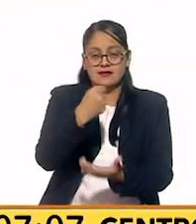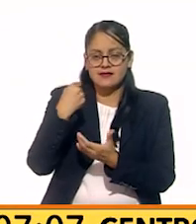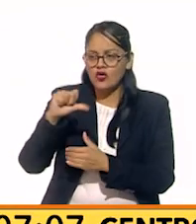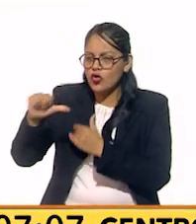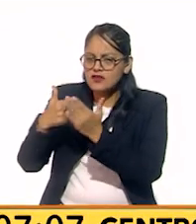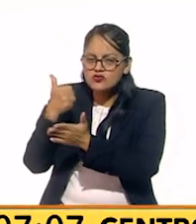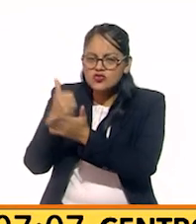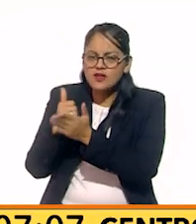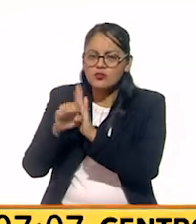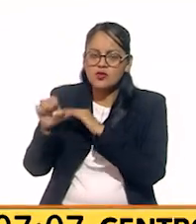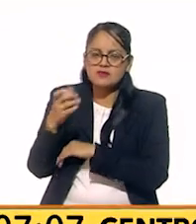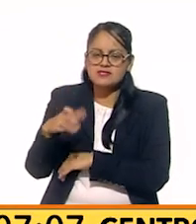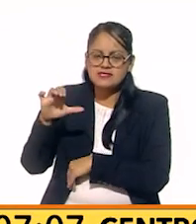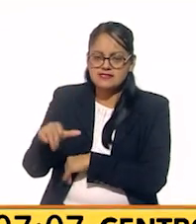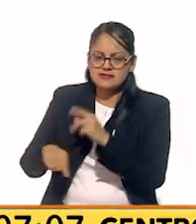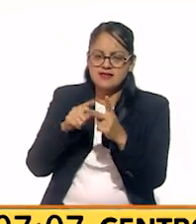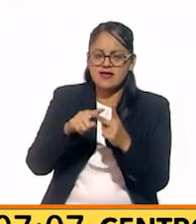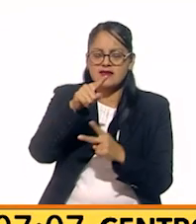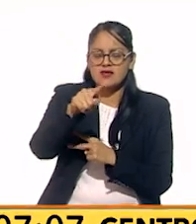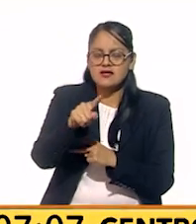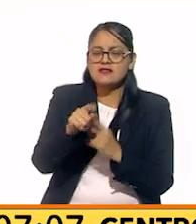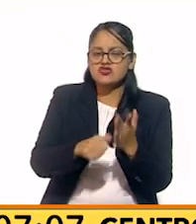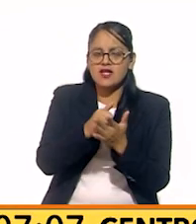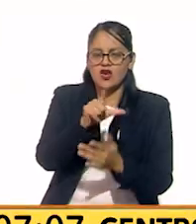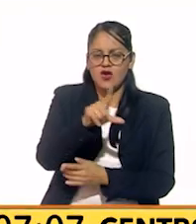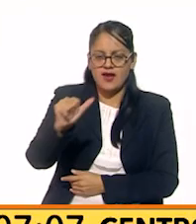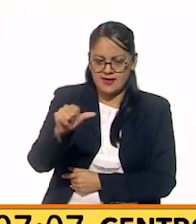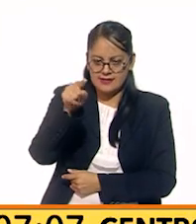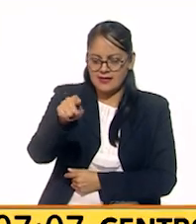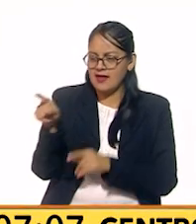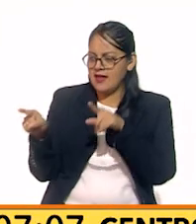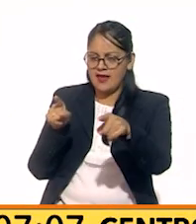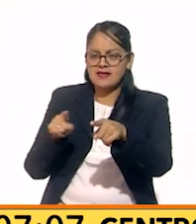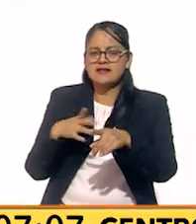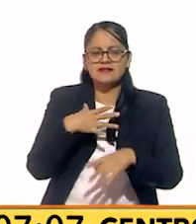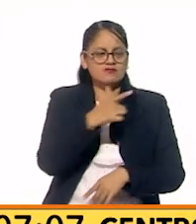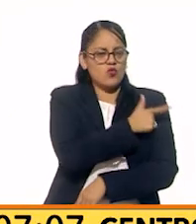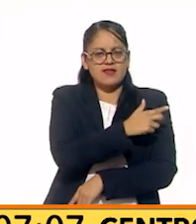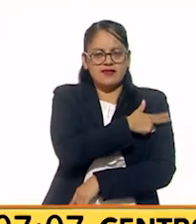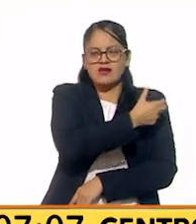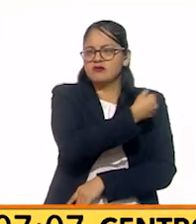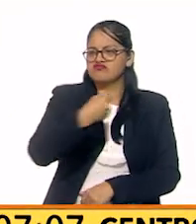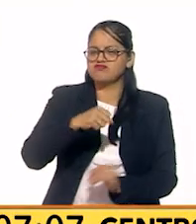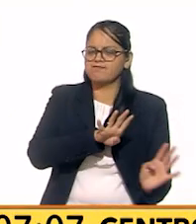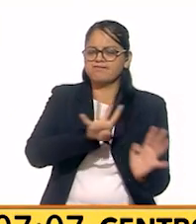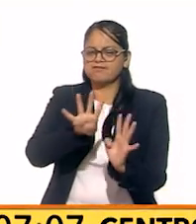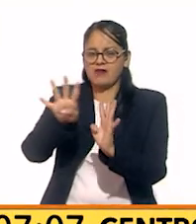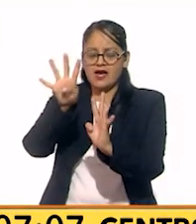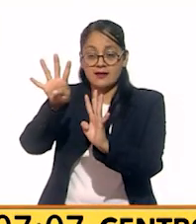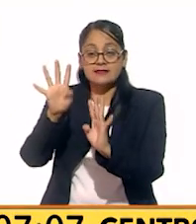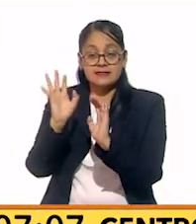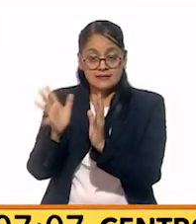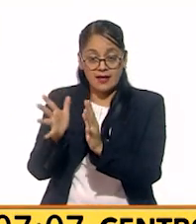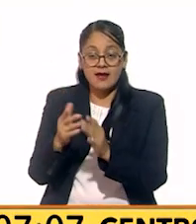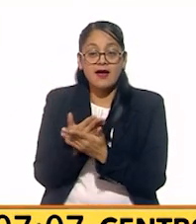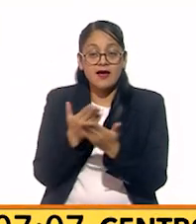ciudades, como hizo con Chicago, como hizo con Los Ángeles, que sería desplegar la Guardia Nacional. Y podemos decir que va